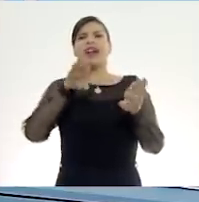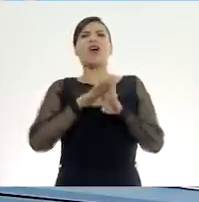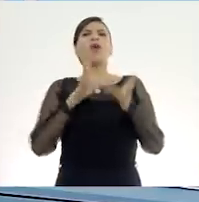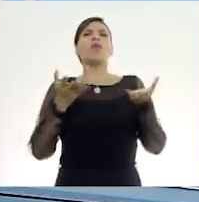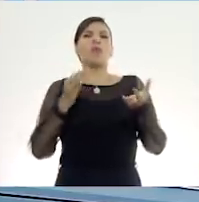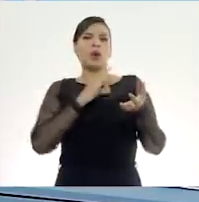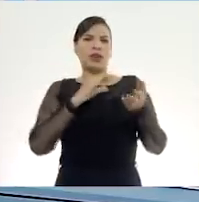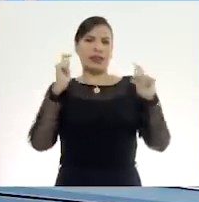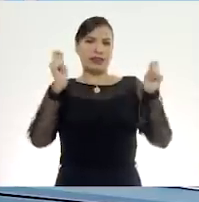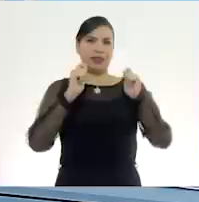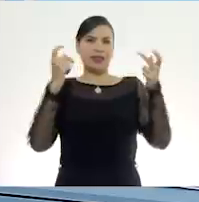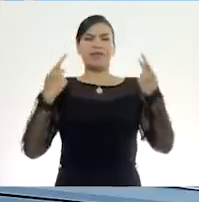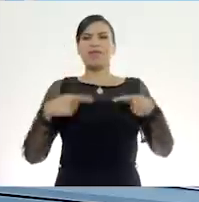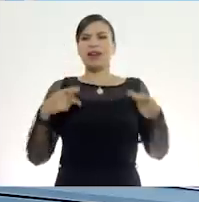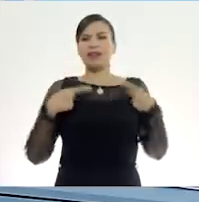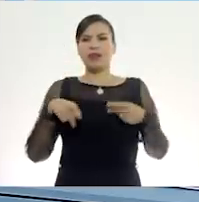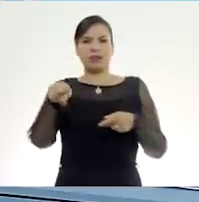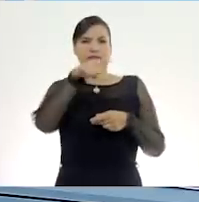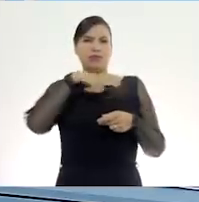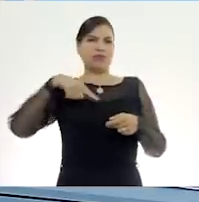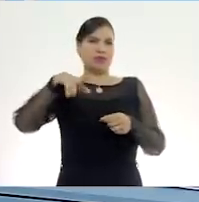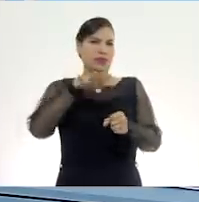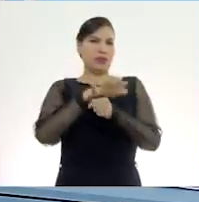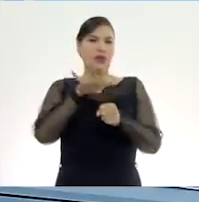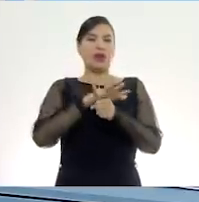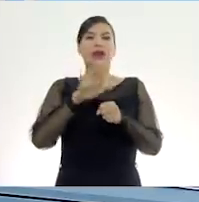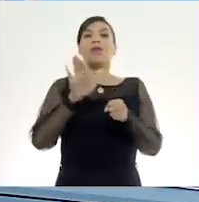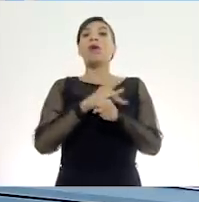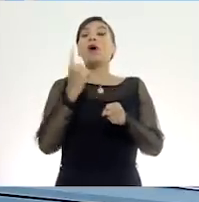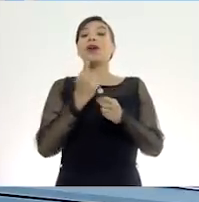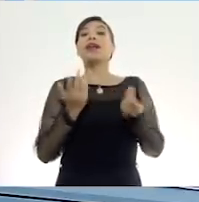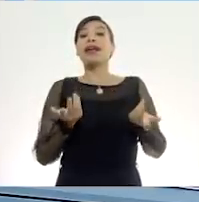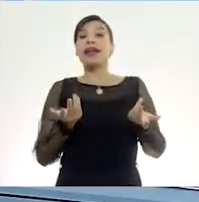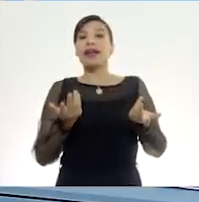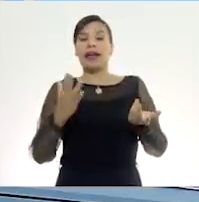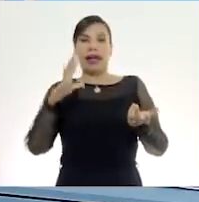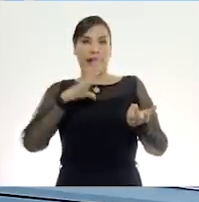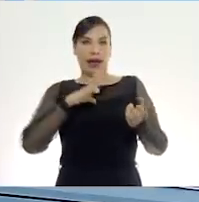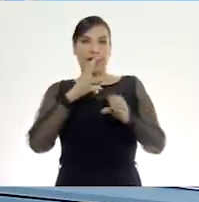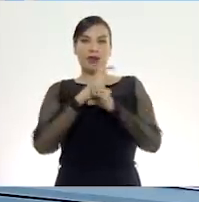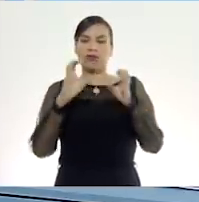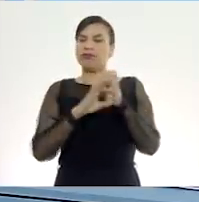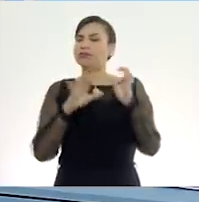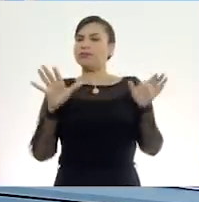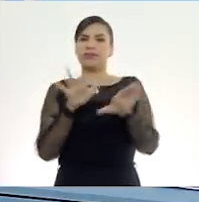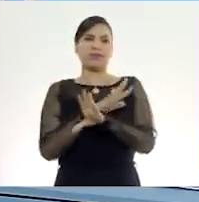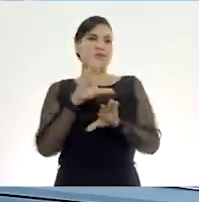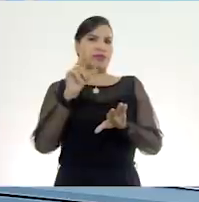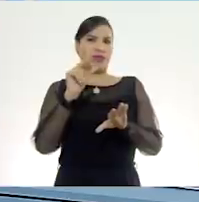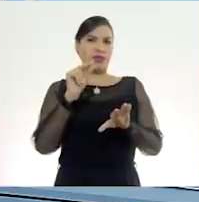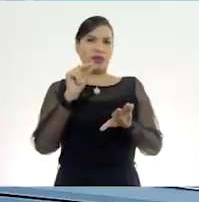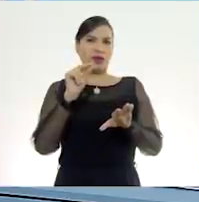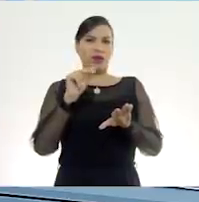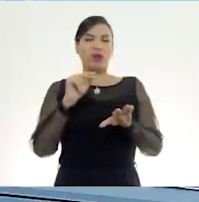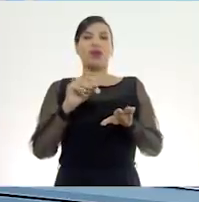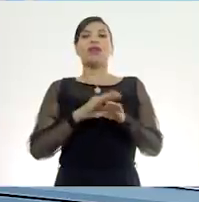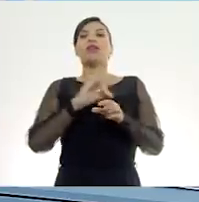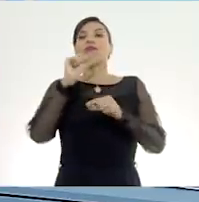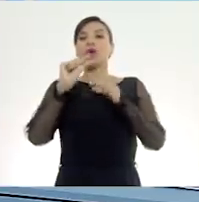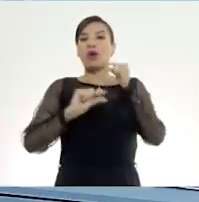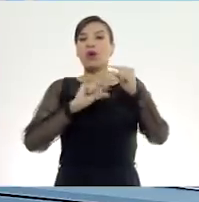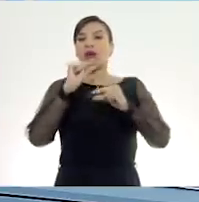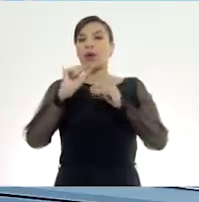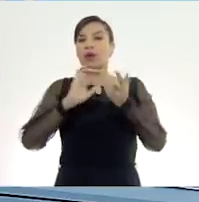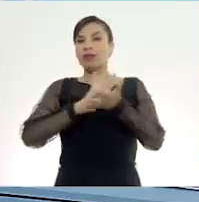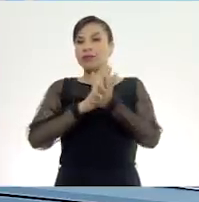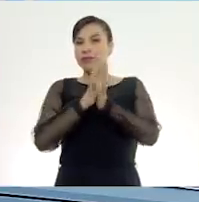gente común, de la gente como nosotros. Porque, lógicamente, hay cosas que no cambiaron de la noche a la mañana y que fueron cambiando poco